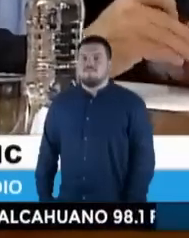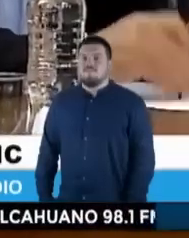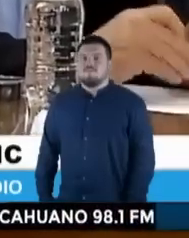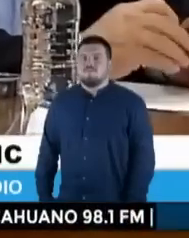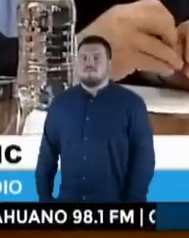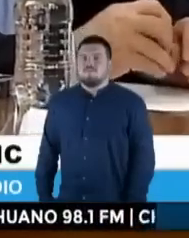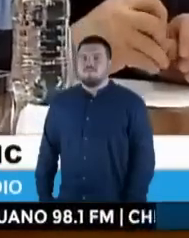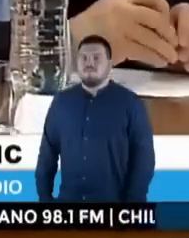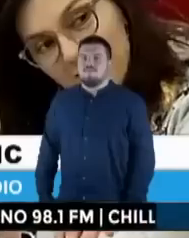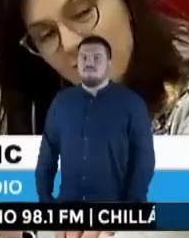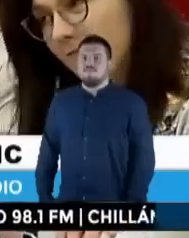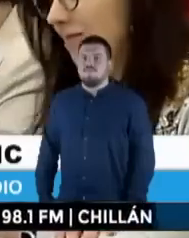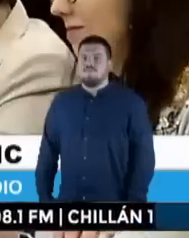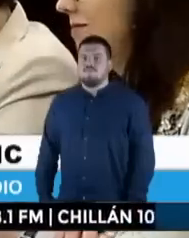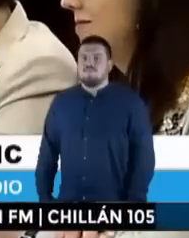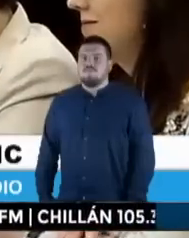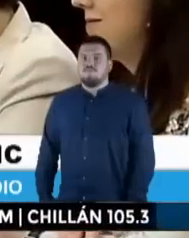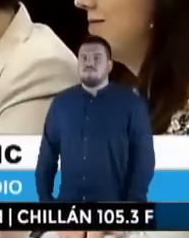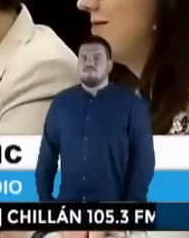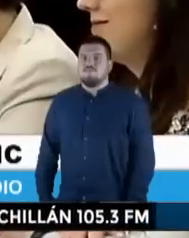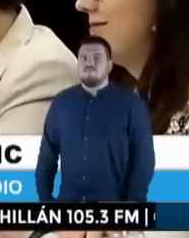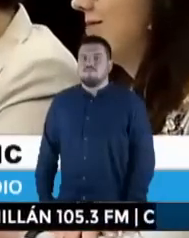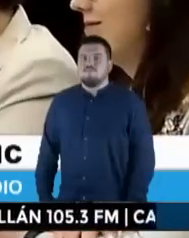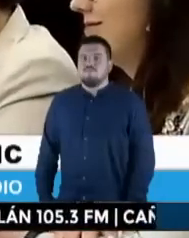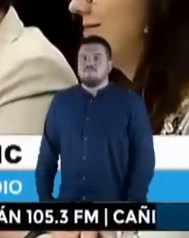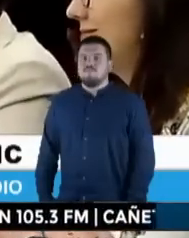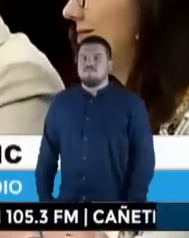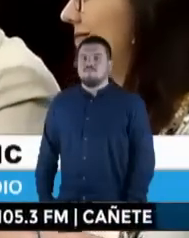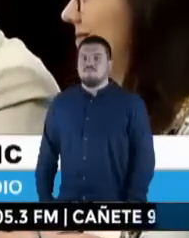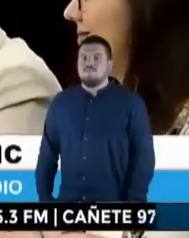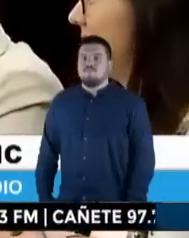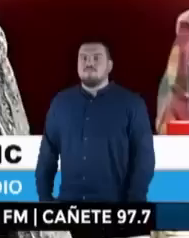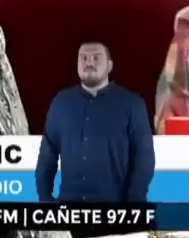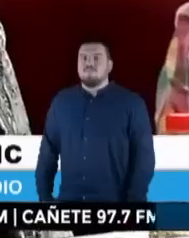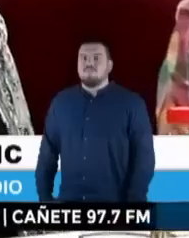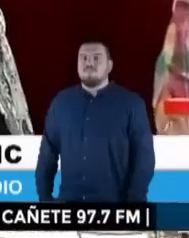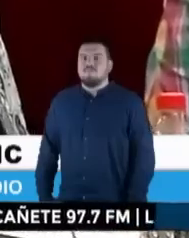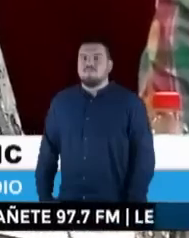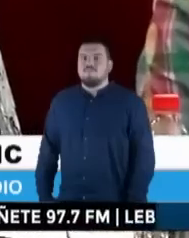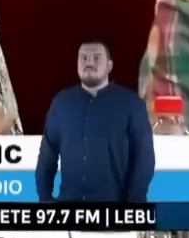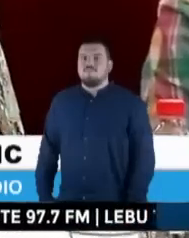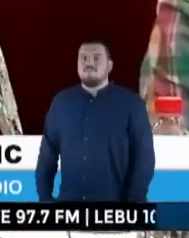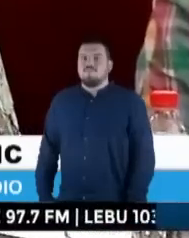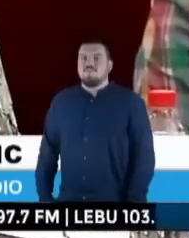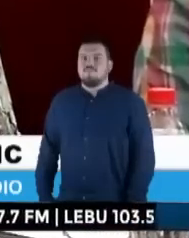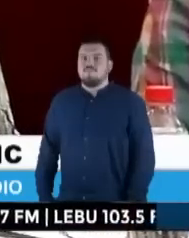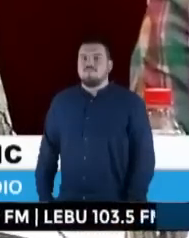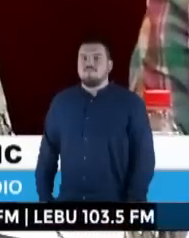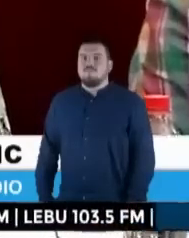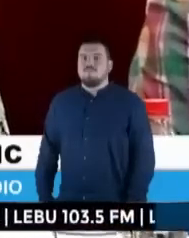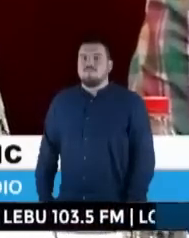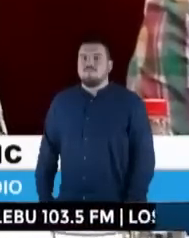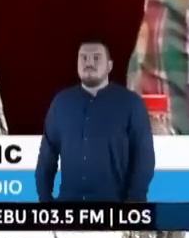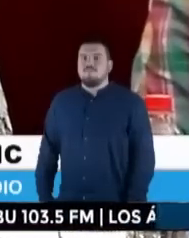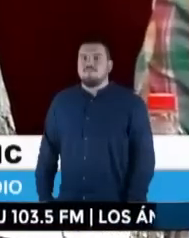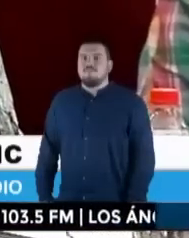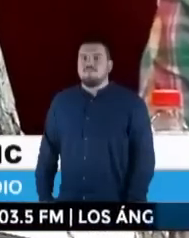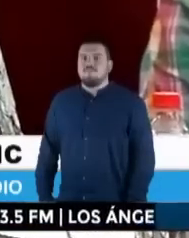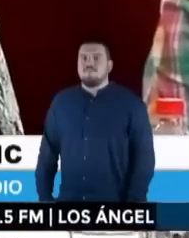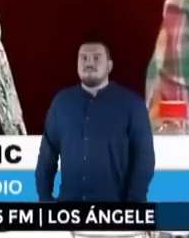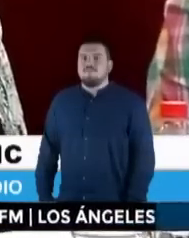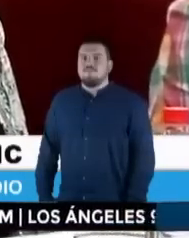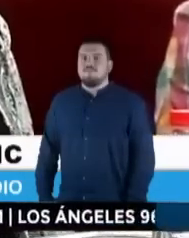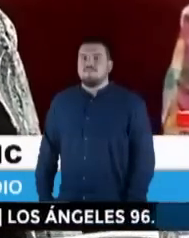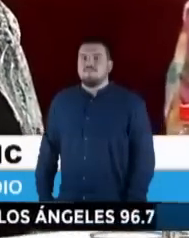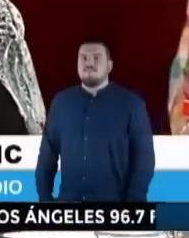partidos que ni siquiera han ido, entonces todo eso, me imagino, tiene que haber una conversación por lo menos para confirmar cuál es la decisión del